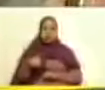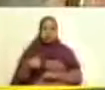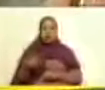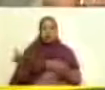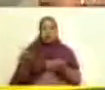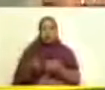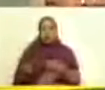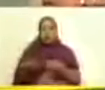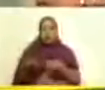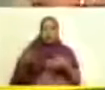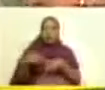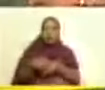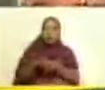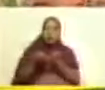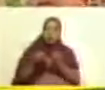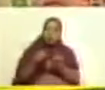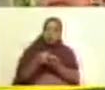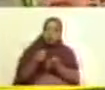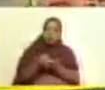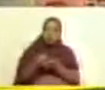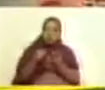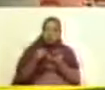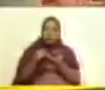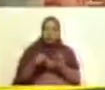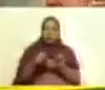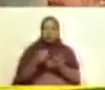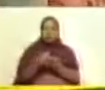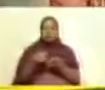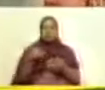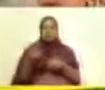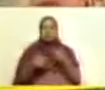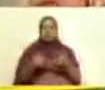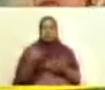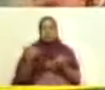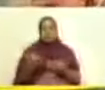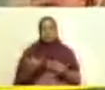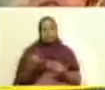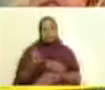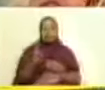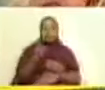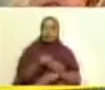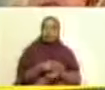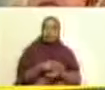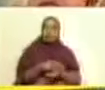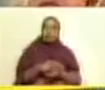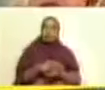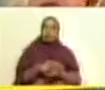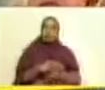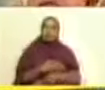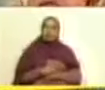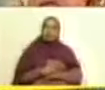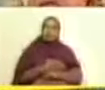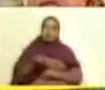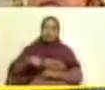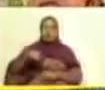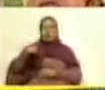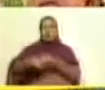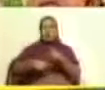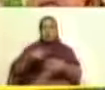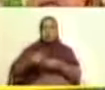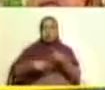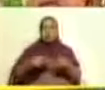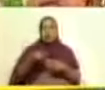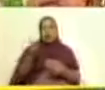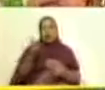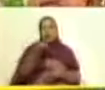formación integral, permanente, continua, debe ser parte de lo que nuestro proceso